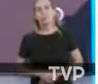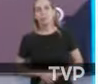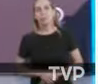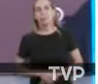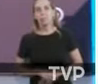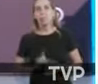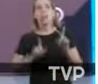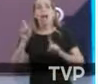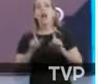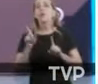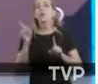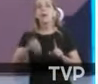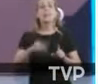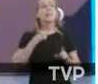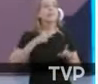¿Alguien más?